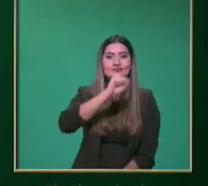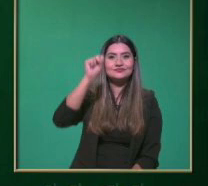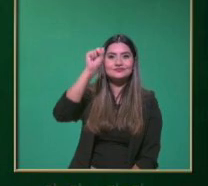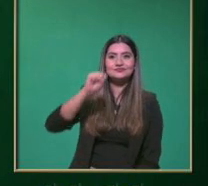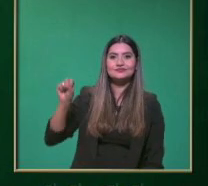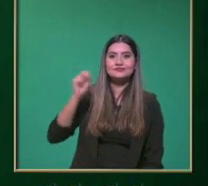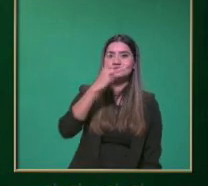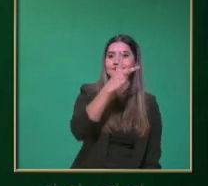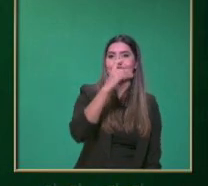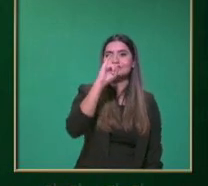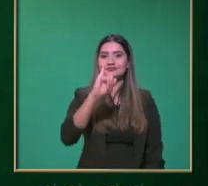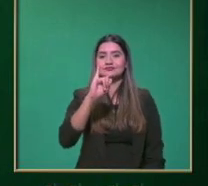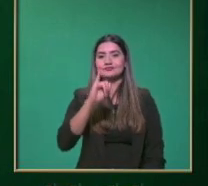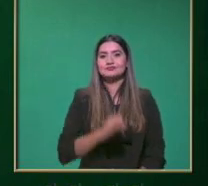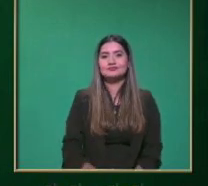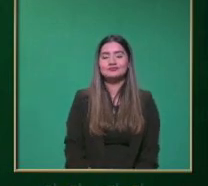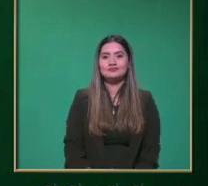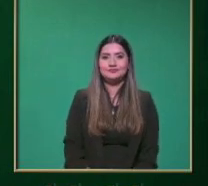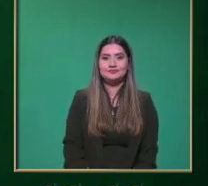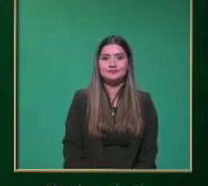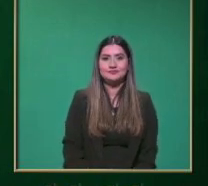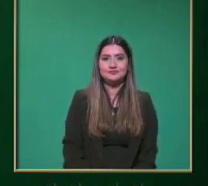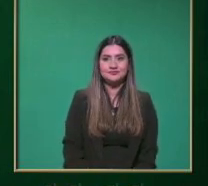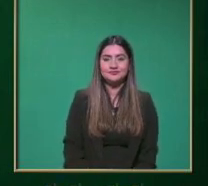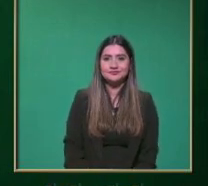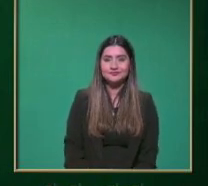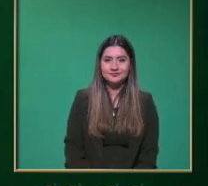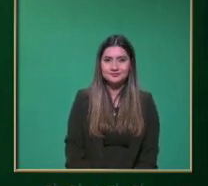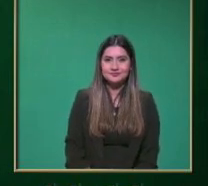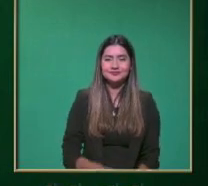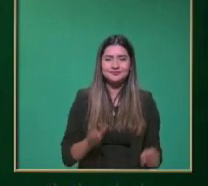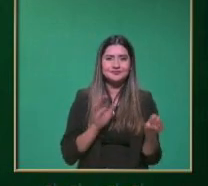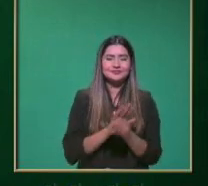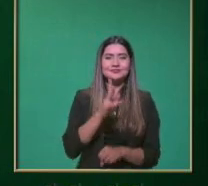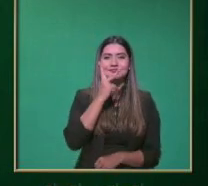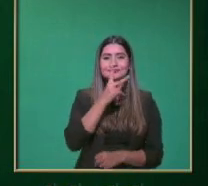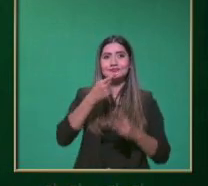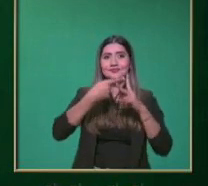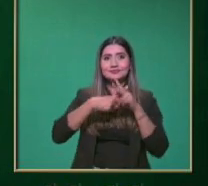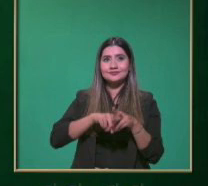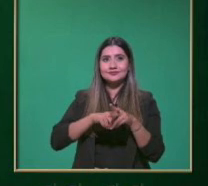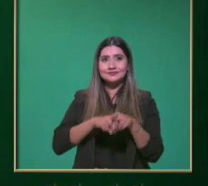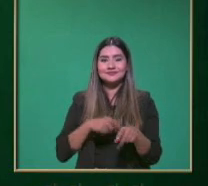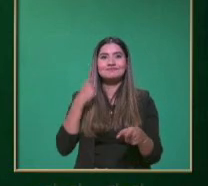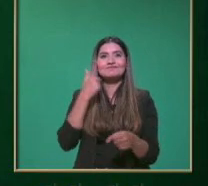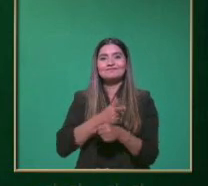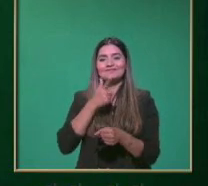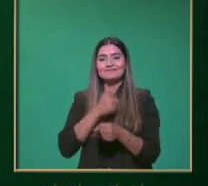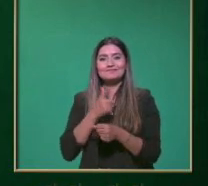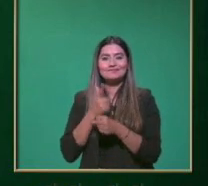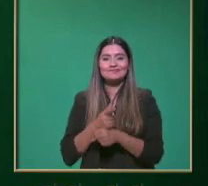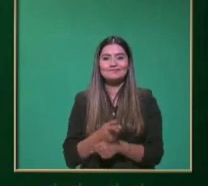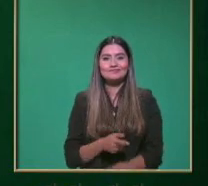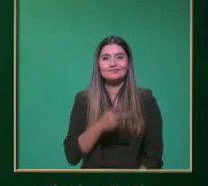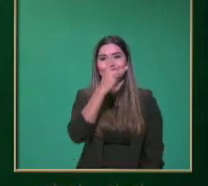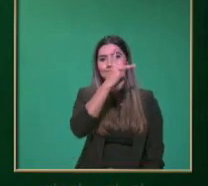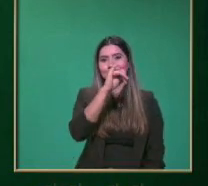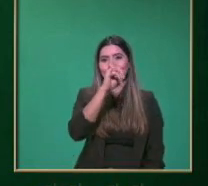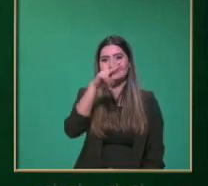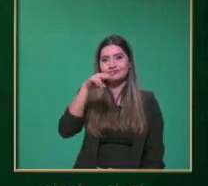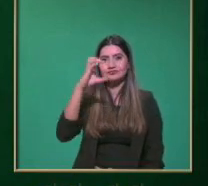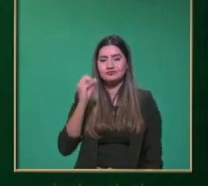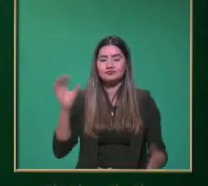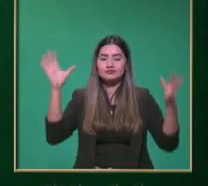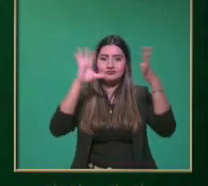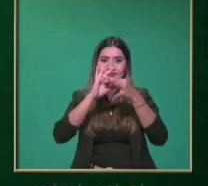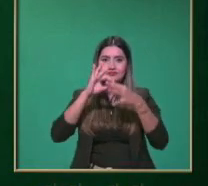Con pi. Busquen, niños, busquen cuál palabra empieza con pi. Ya la encontré, maestra. Aquí está pino.